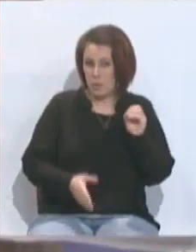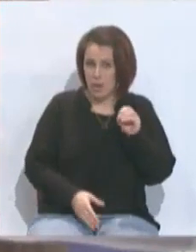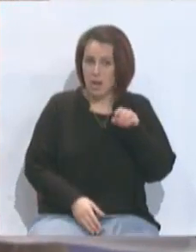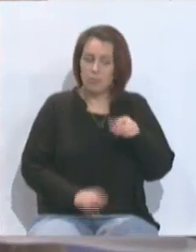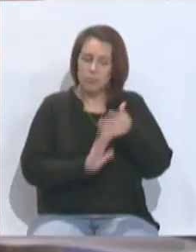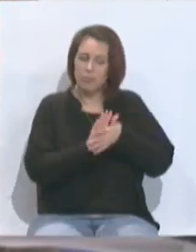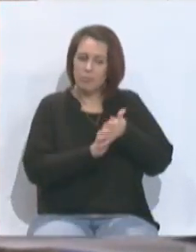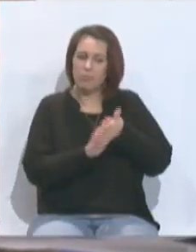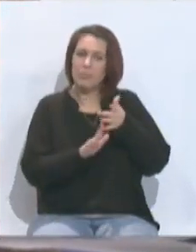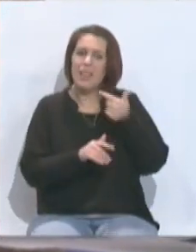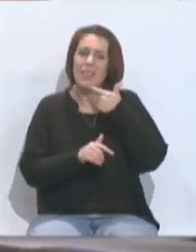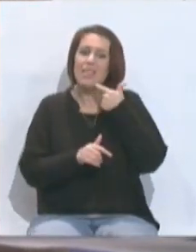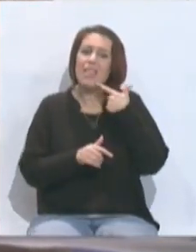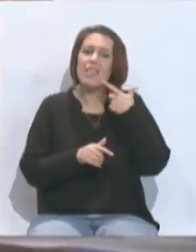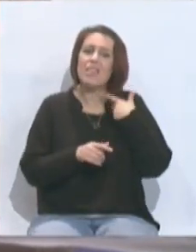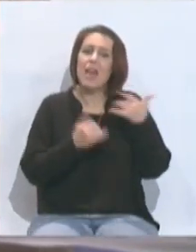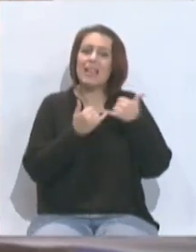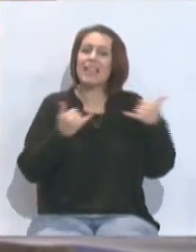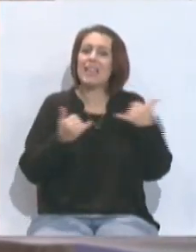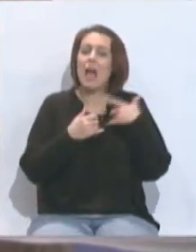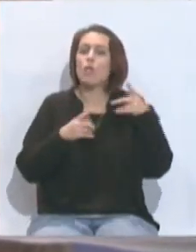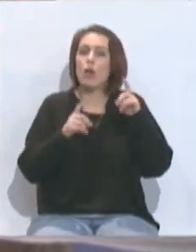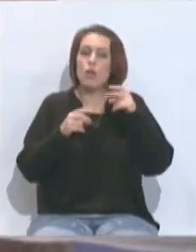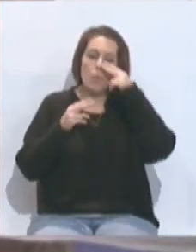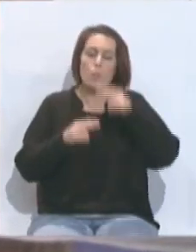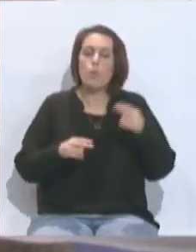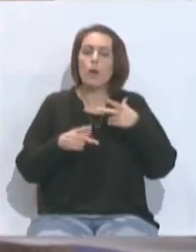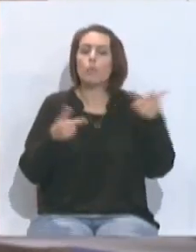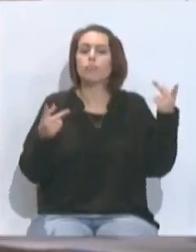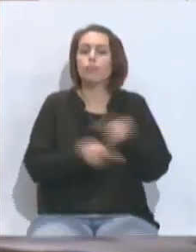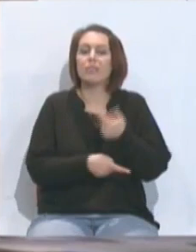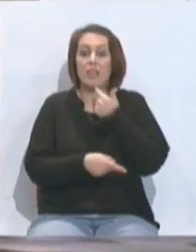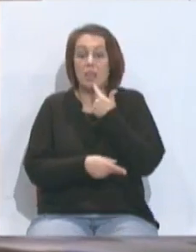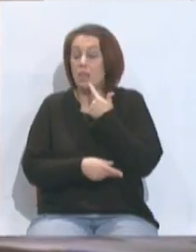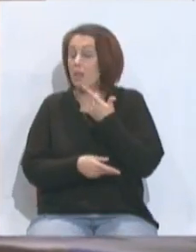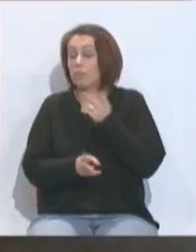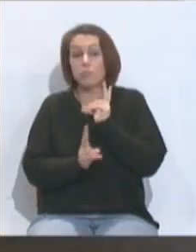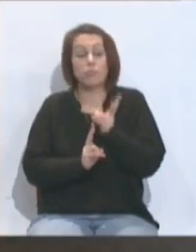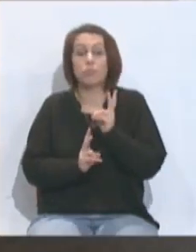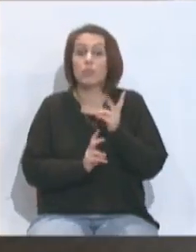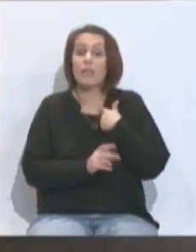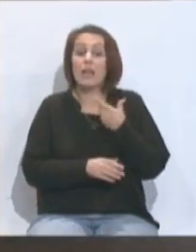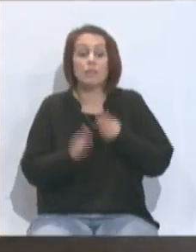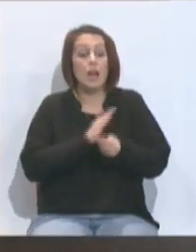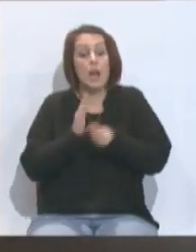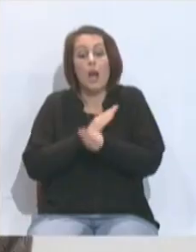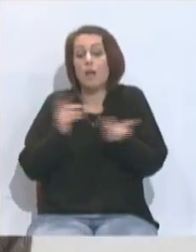que habla de una pérdida de líneas en la educación pública. Andreu ha ceñido en su respuesta al índice de